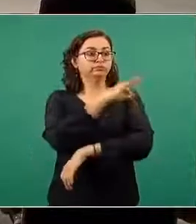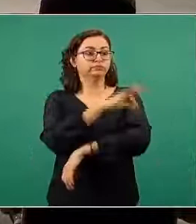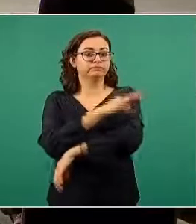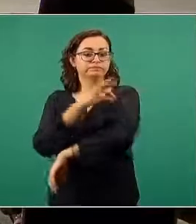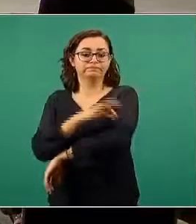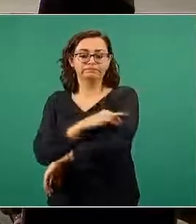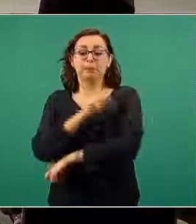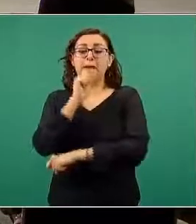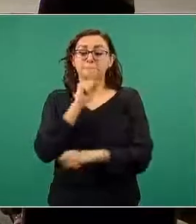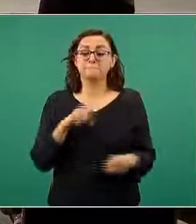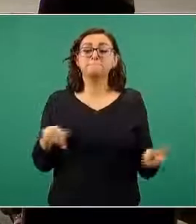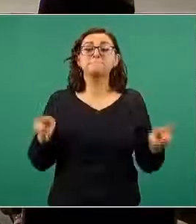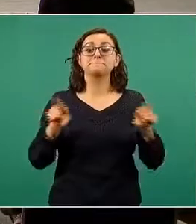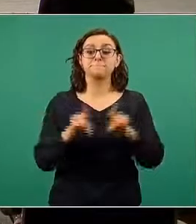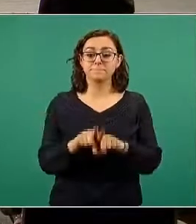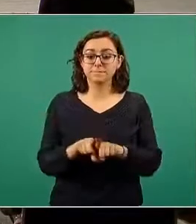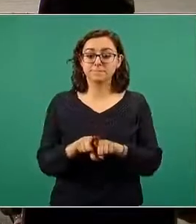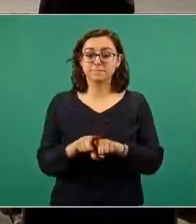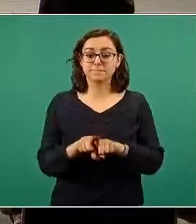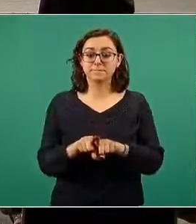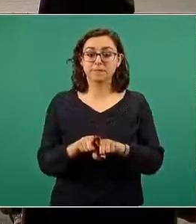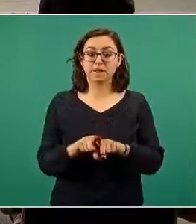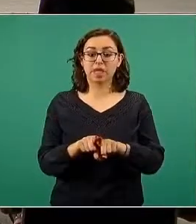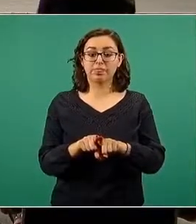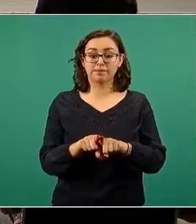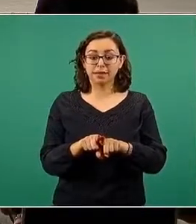y que además sirva